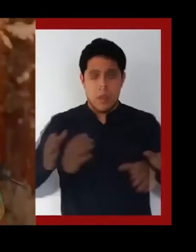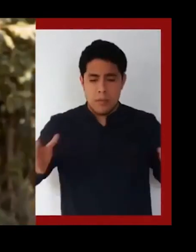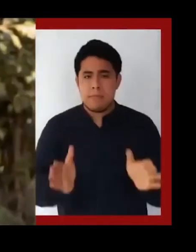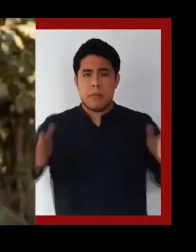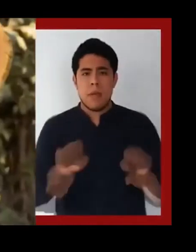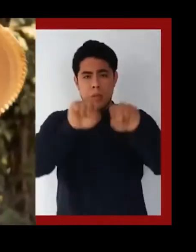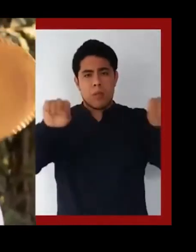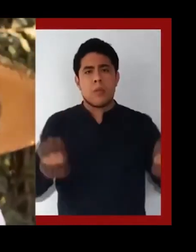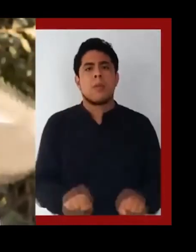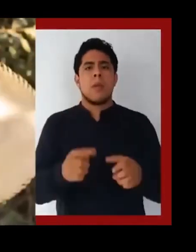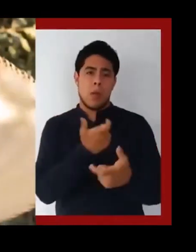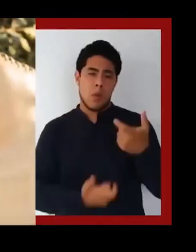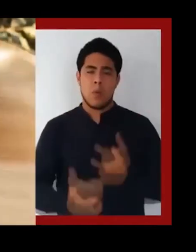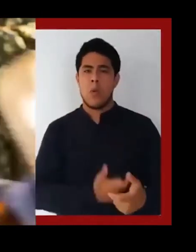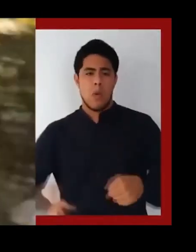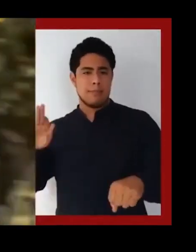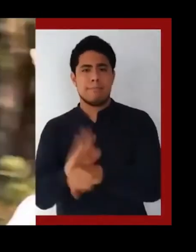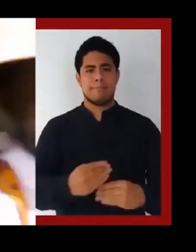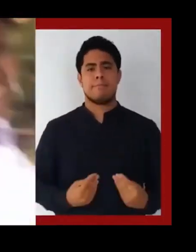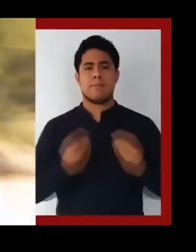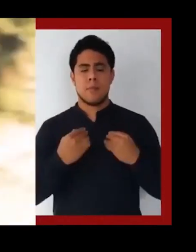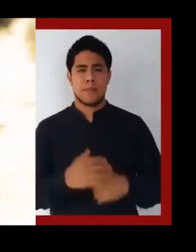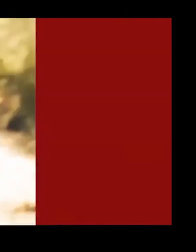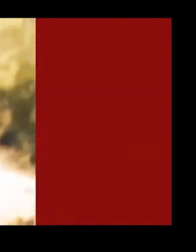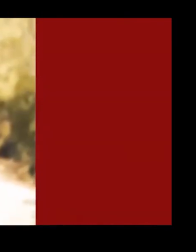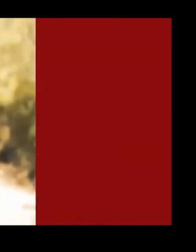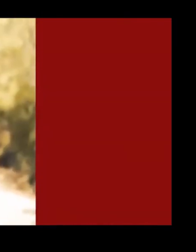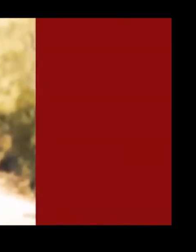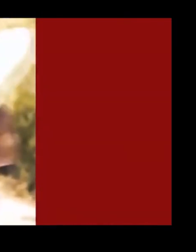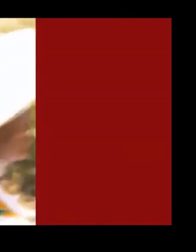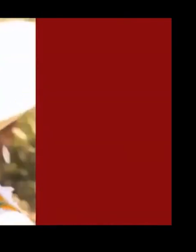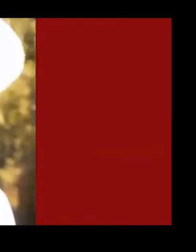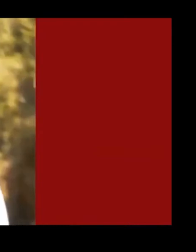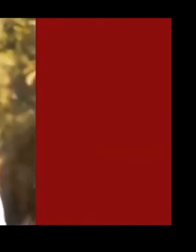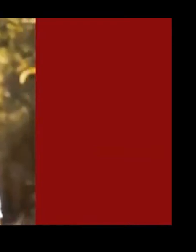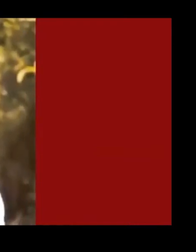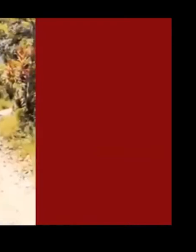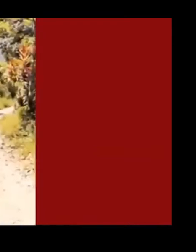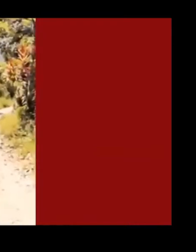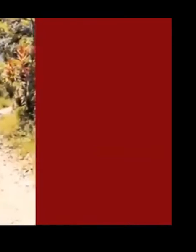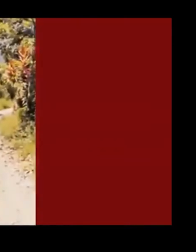a construir un modelo económico que garantice la vida.